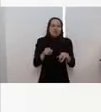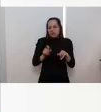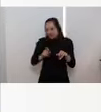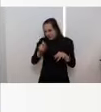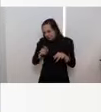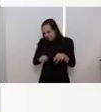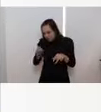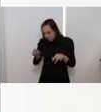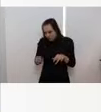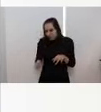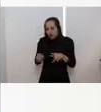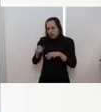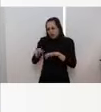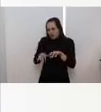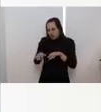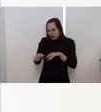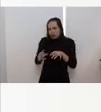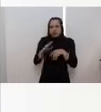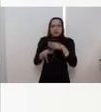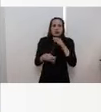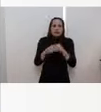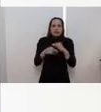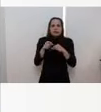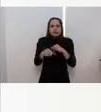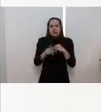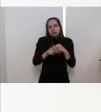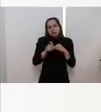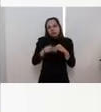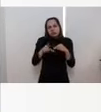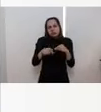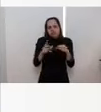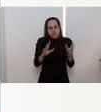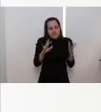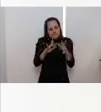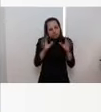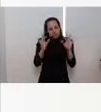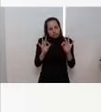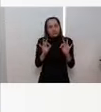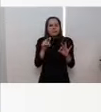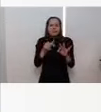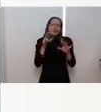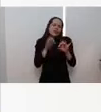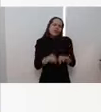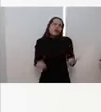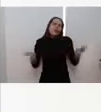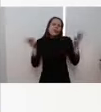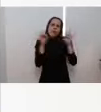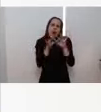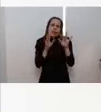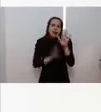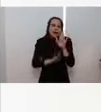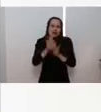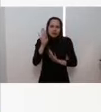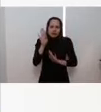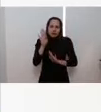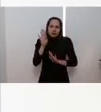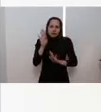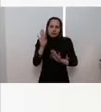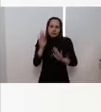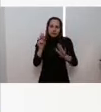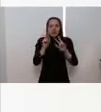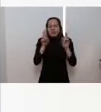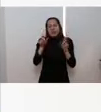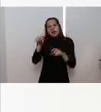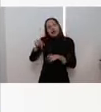técnicos para poder hacer su trabajo esto es una importante avance para nuestro